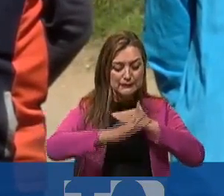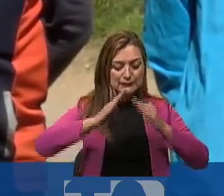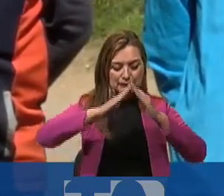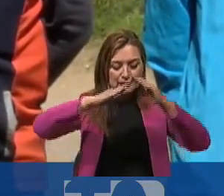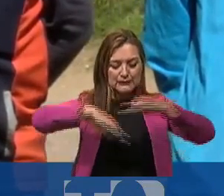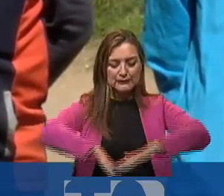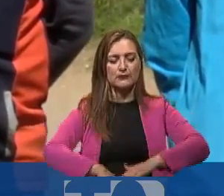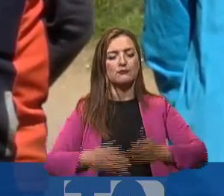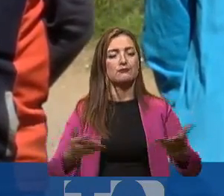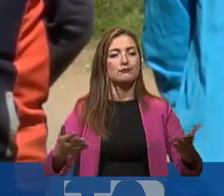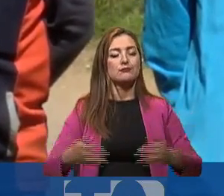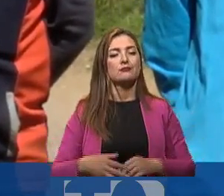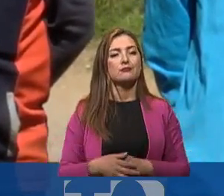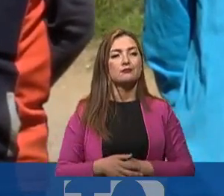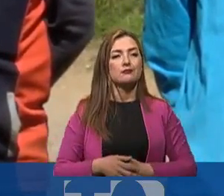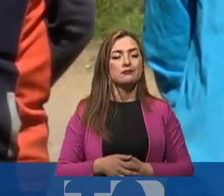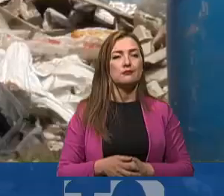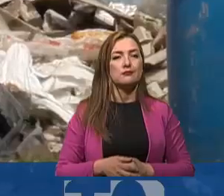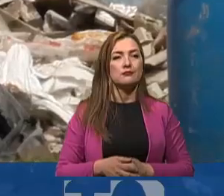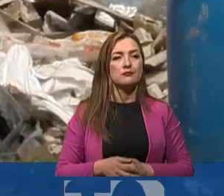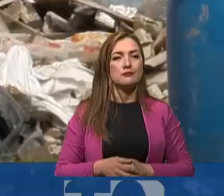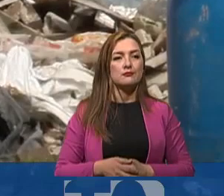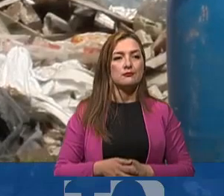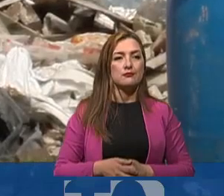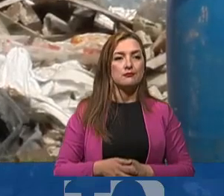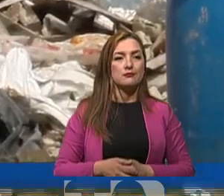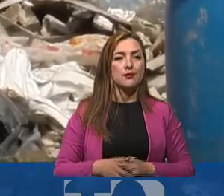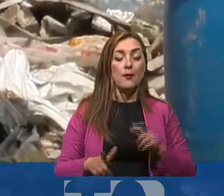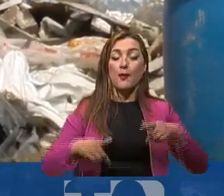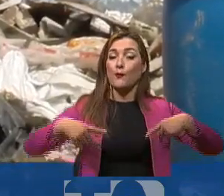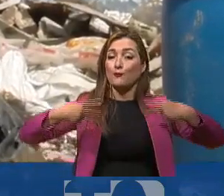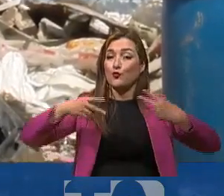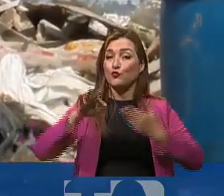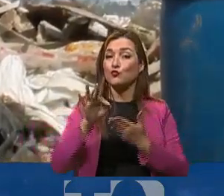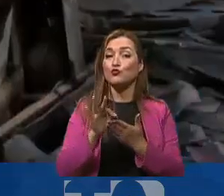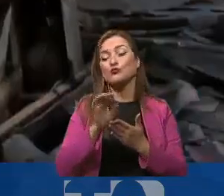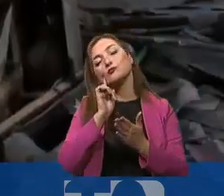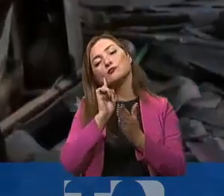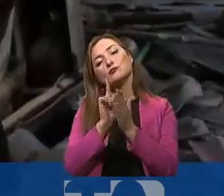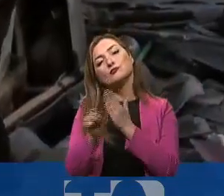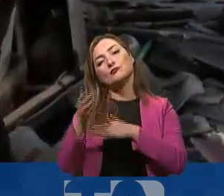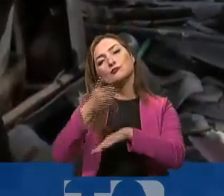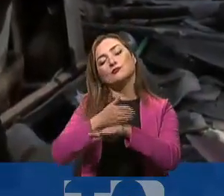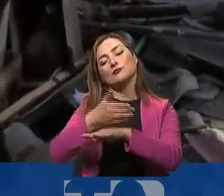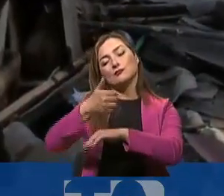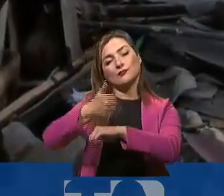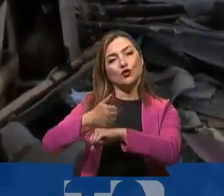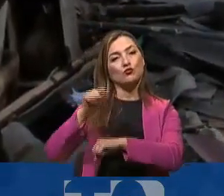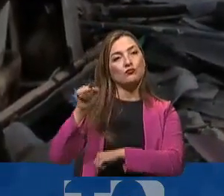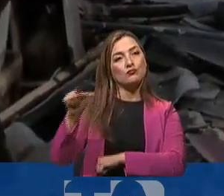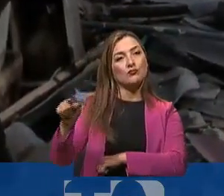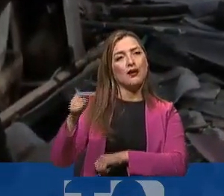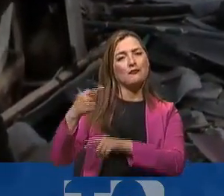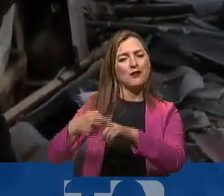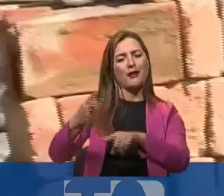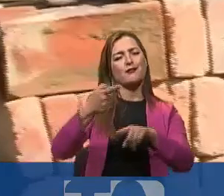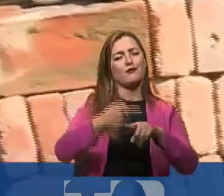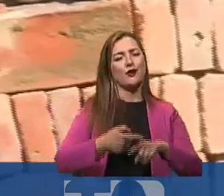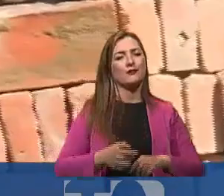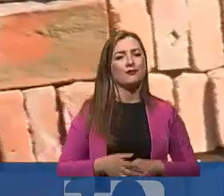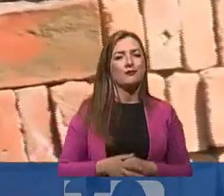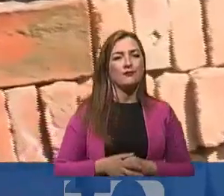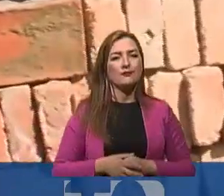pertenencias, sino cada vez que vengan poner en riesgo su vida. Los moradores de la zona habían denunciado el hecho ante las autoridades en varias